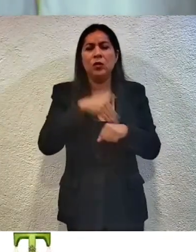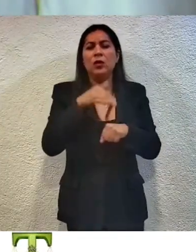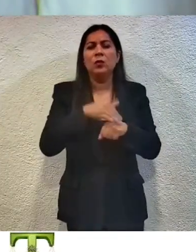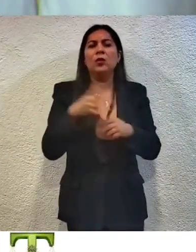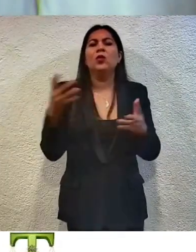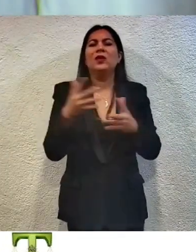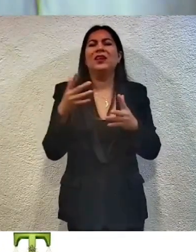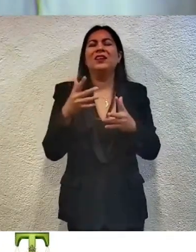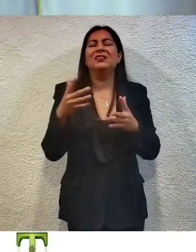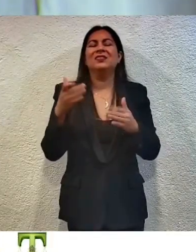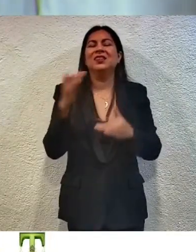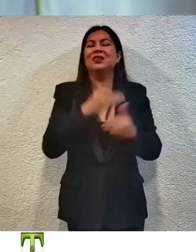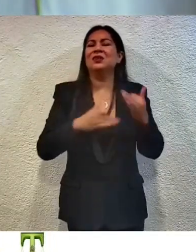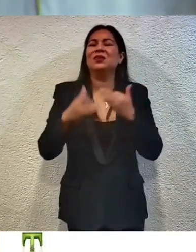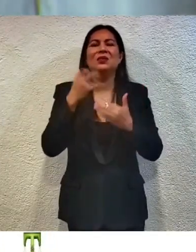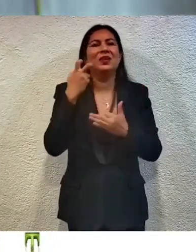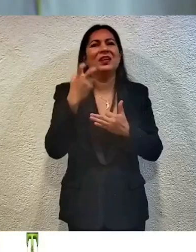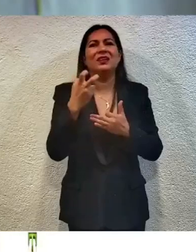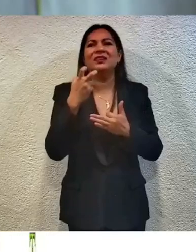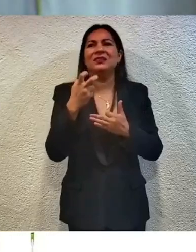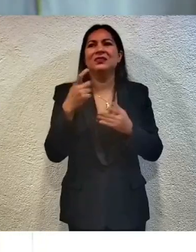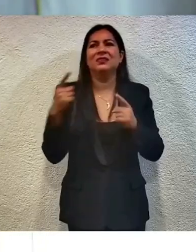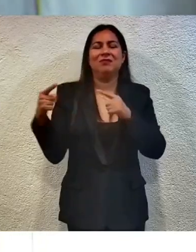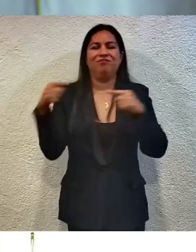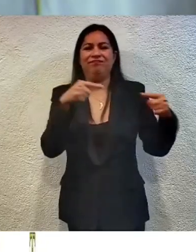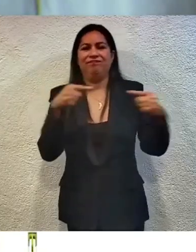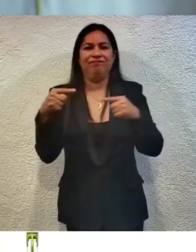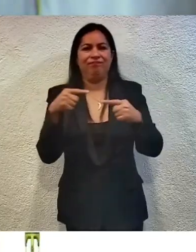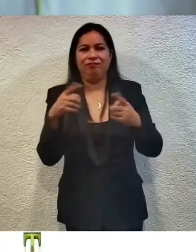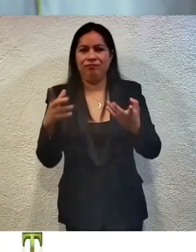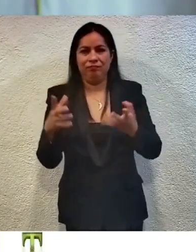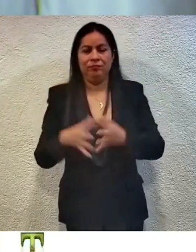provoca toda esta discusión.